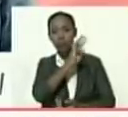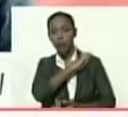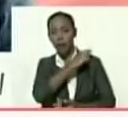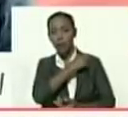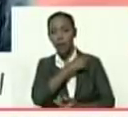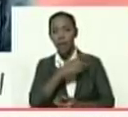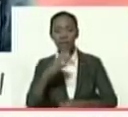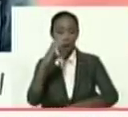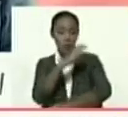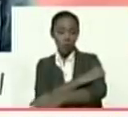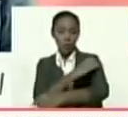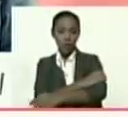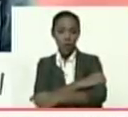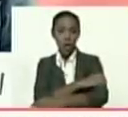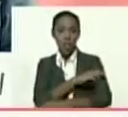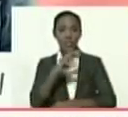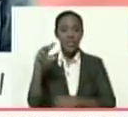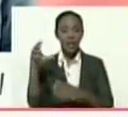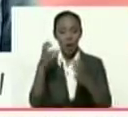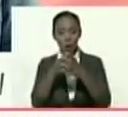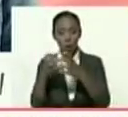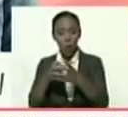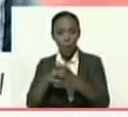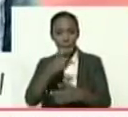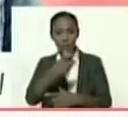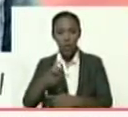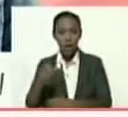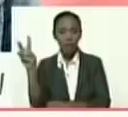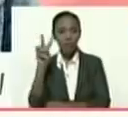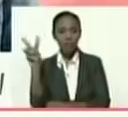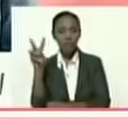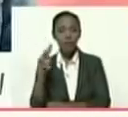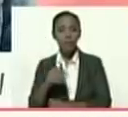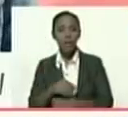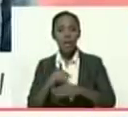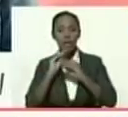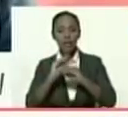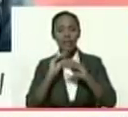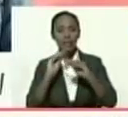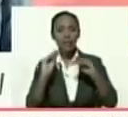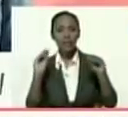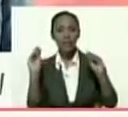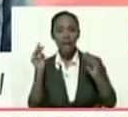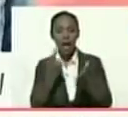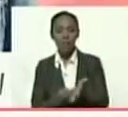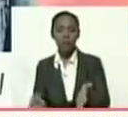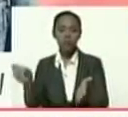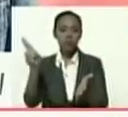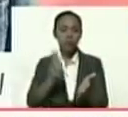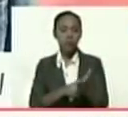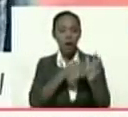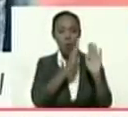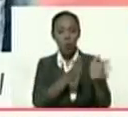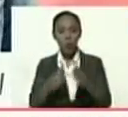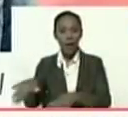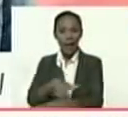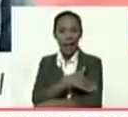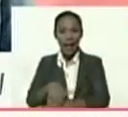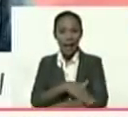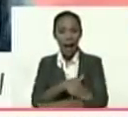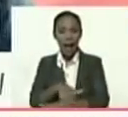ultraderecha venezolana. Con esto quiero decir que ha como llamado a retomar esa agenda de calle. Recordemos